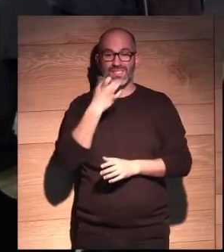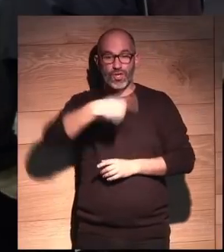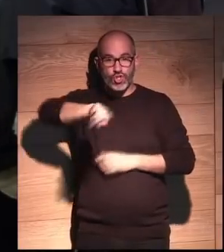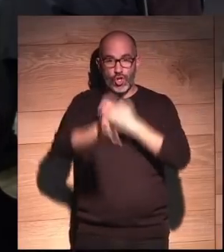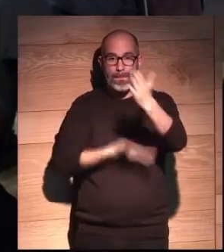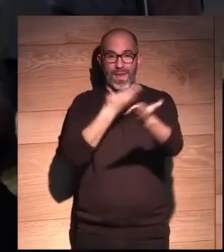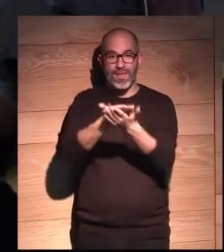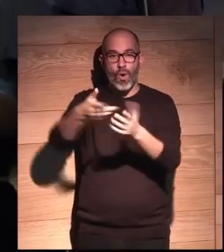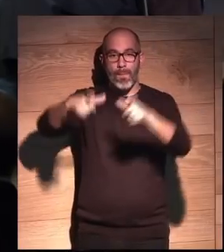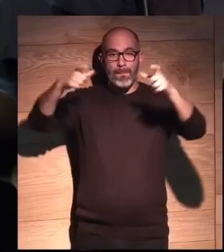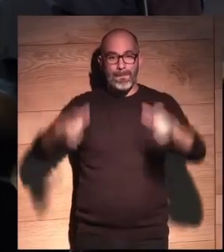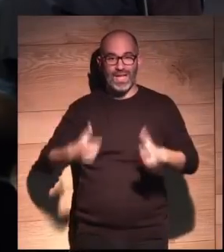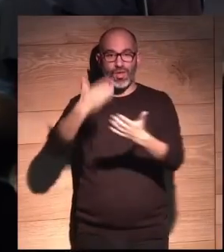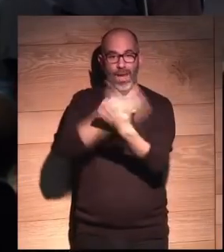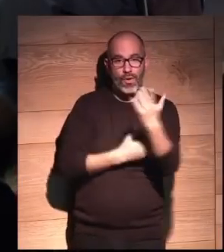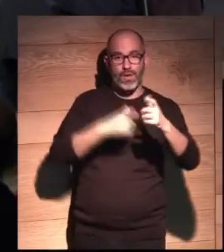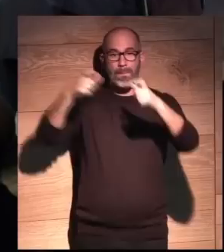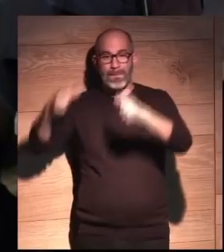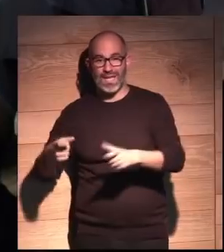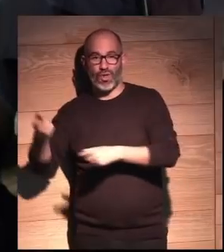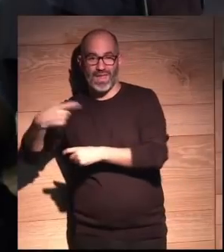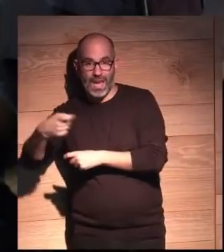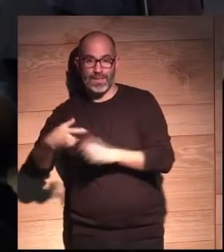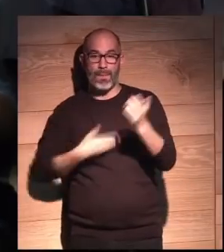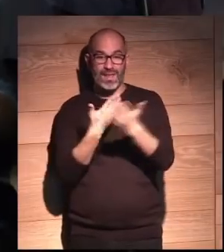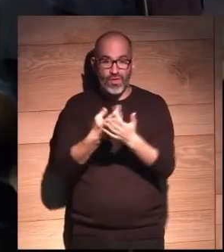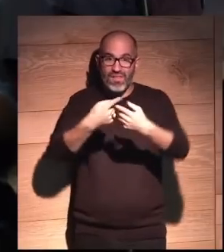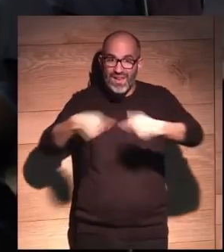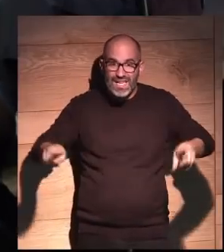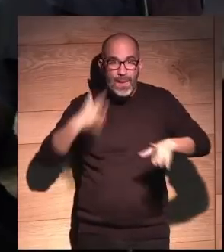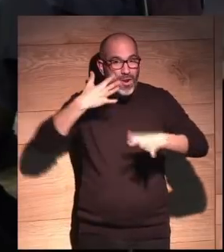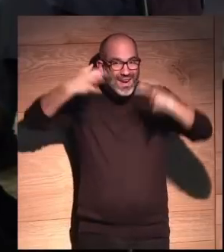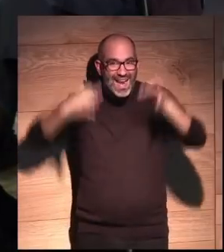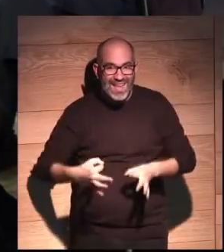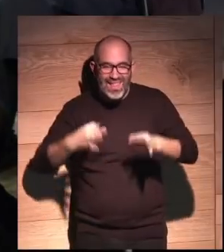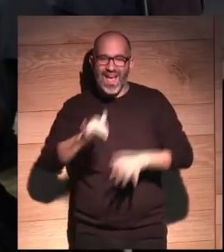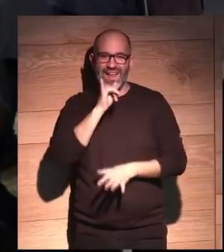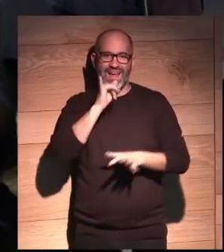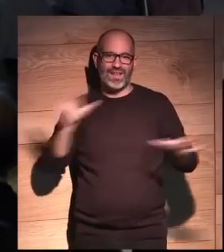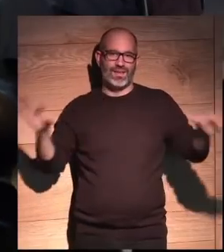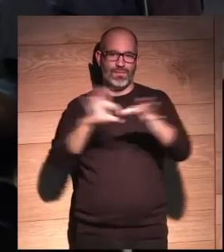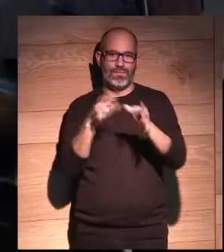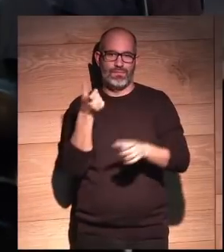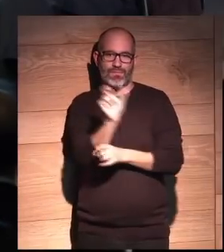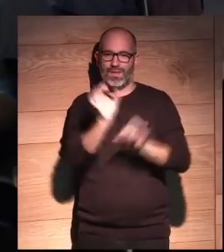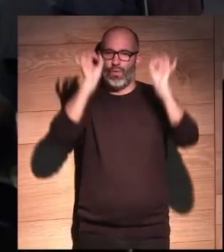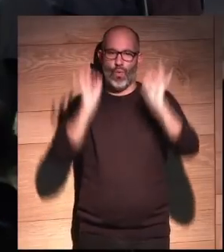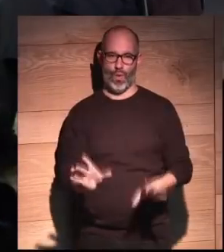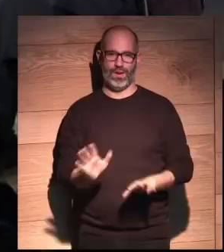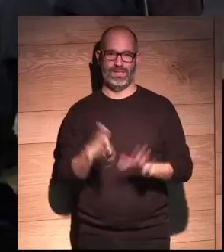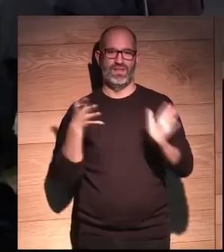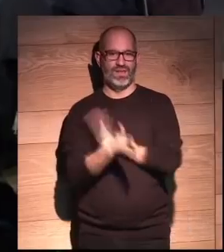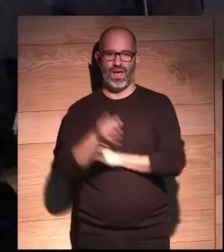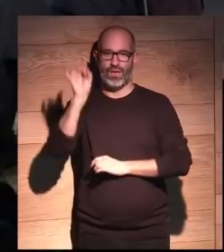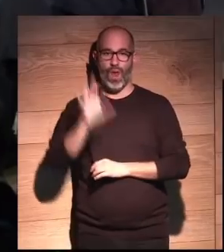un jamón, un plato de jamón y uno de gambas, estamos pidiendo algo distinto, pero estamos pidiendo la misma. Etimológicamente lo mismo. Es lo